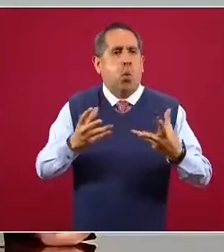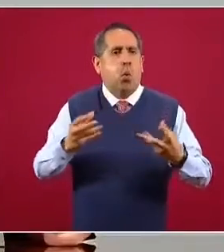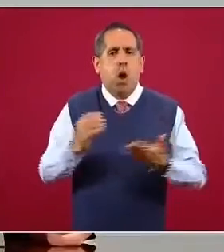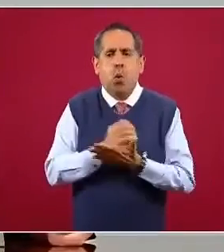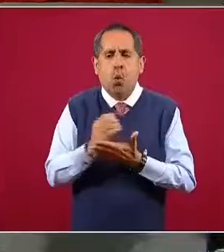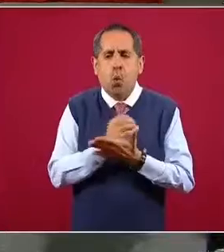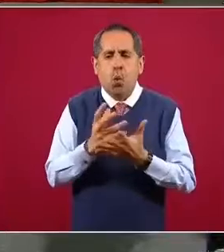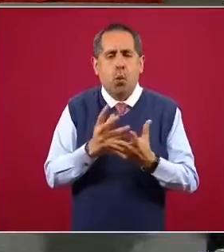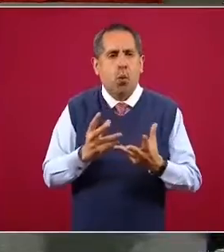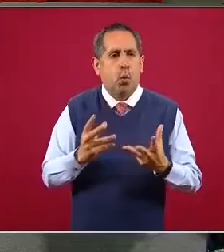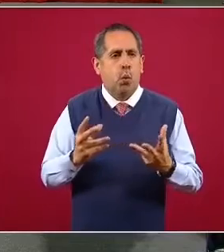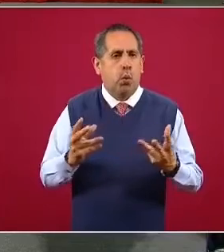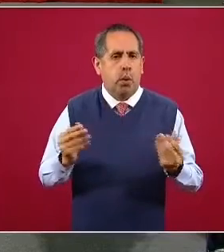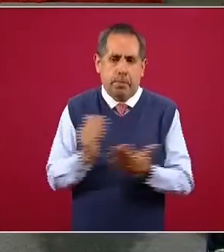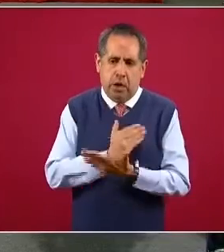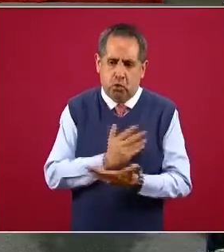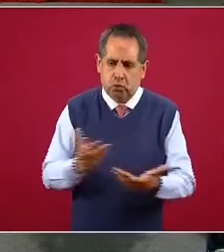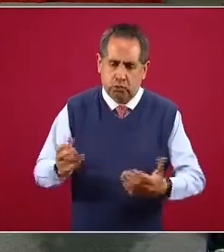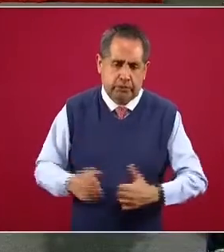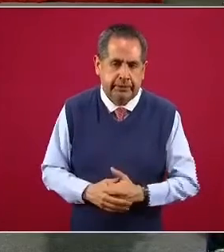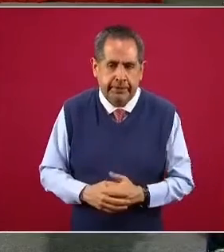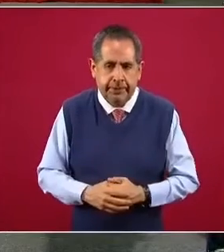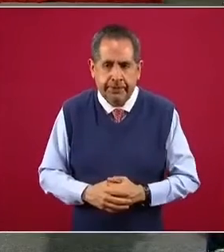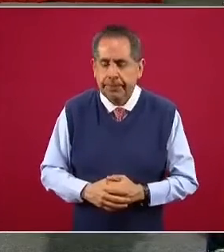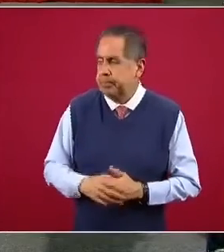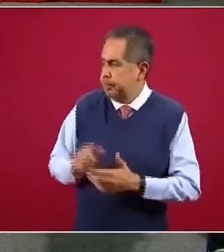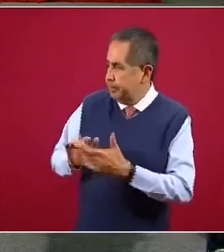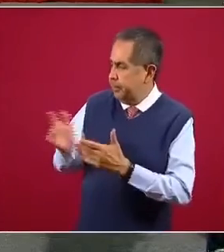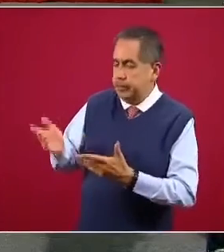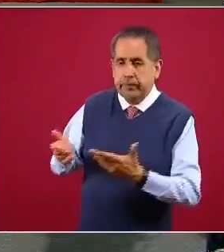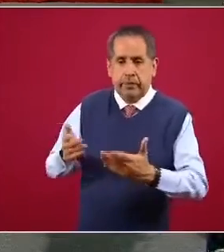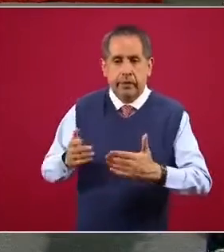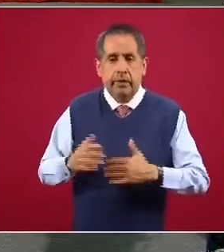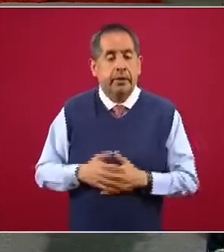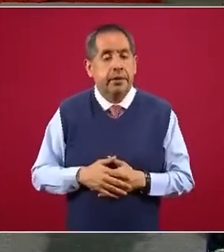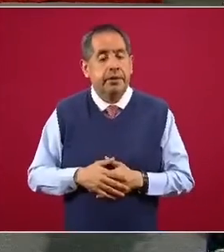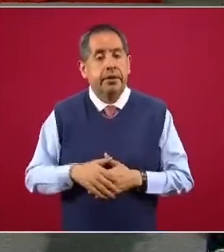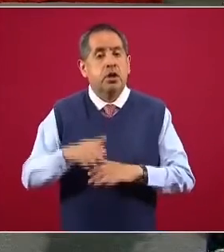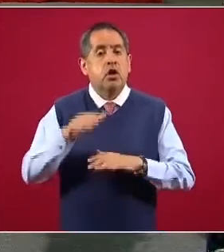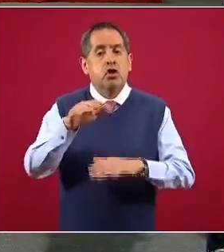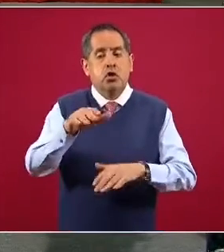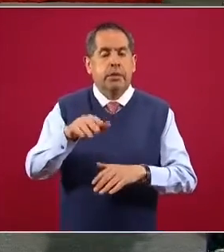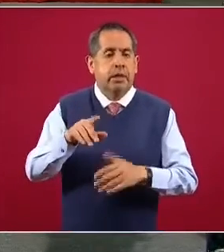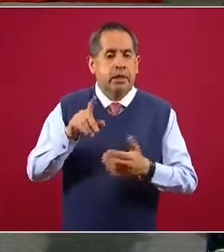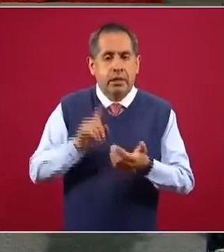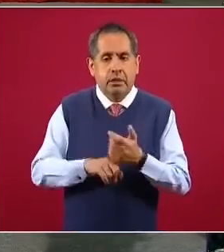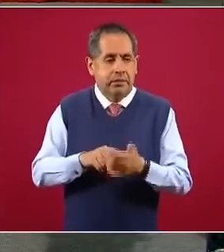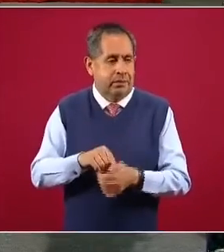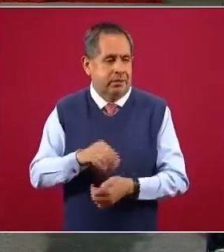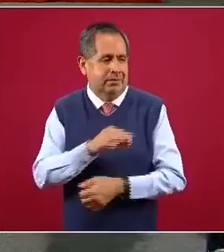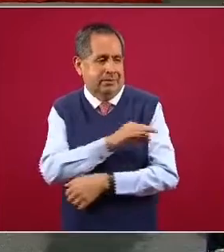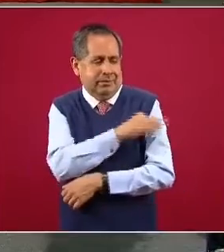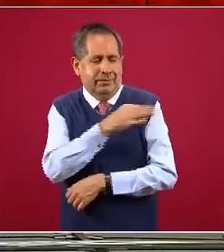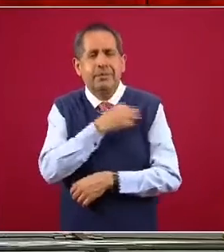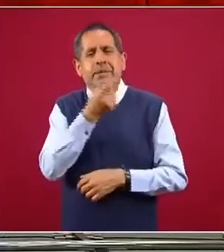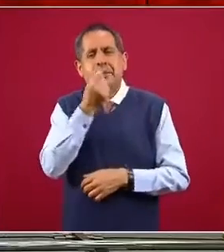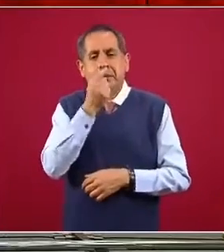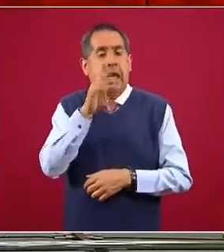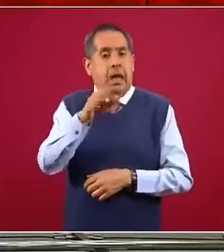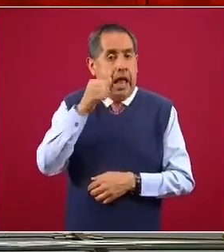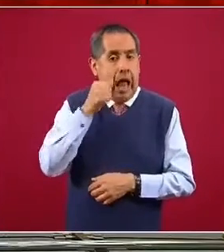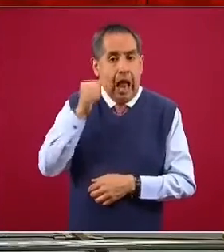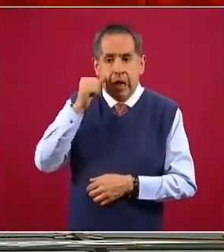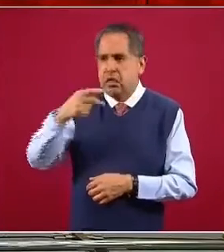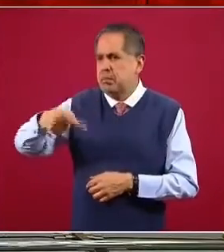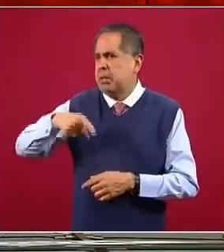crónicas. Muchas gracias, doctor López Ridaura. Y sobre la inmunización, efectivamente ayer conversábamos sobre esto, lo